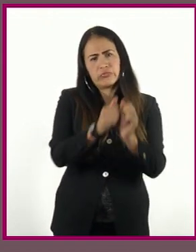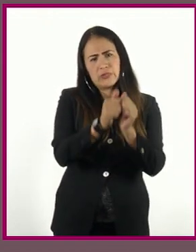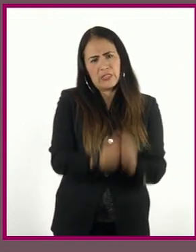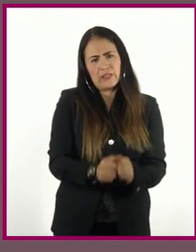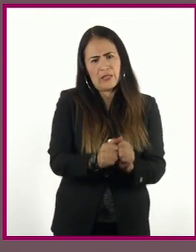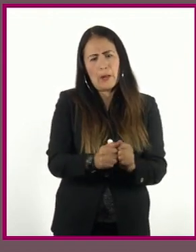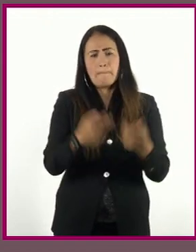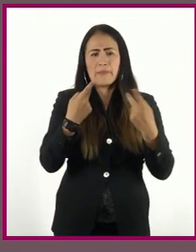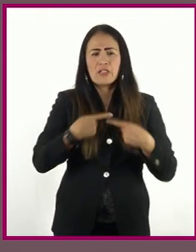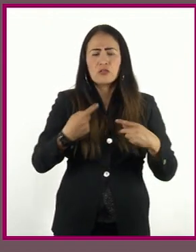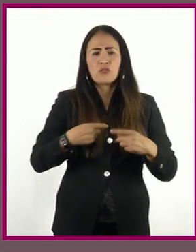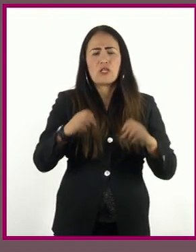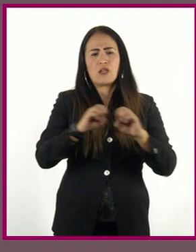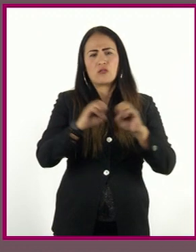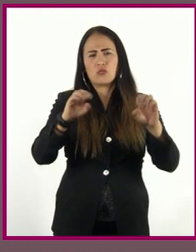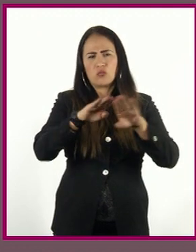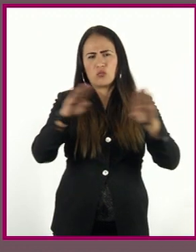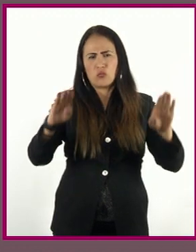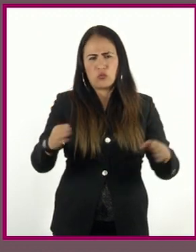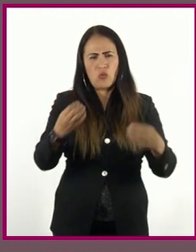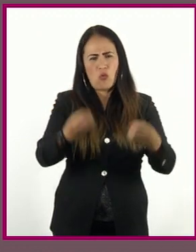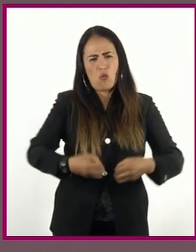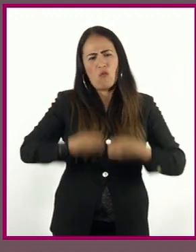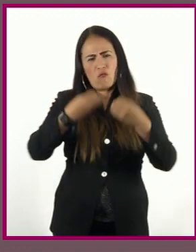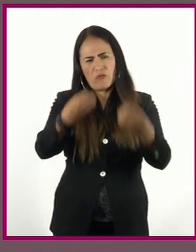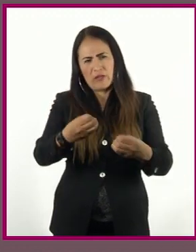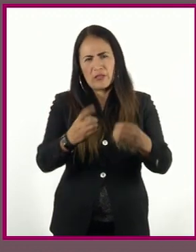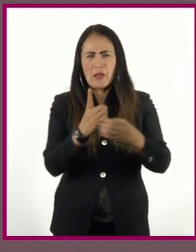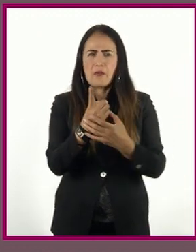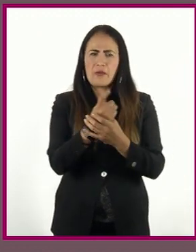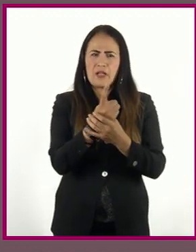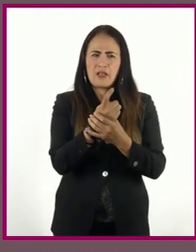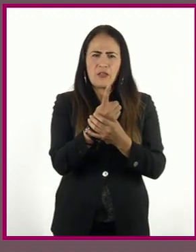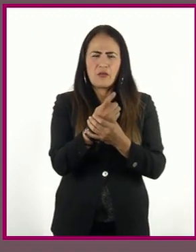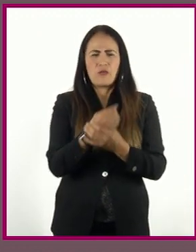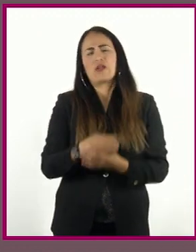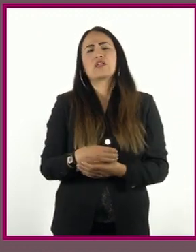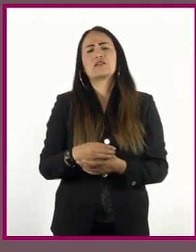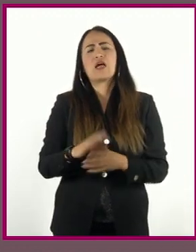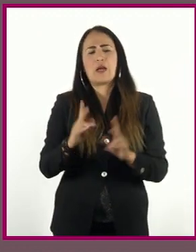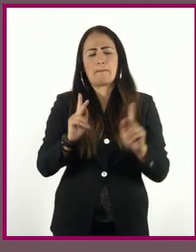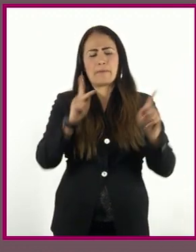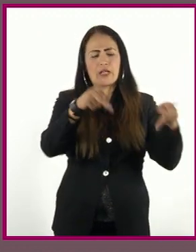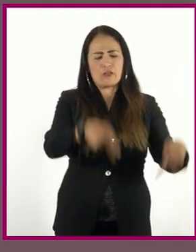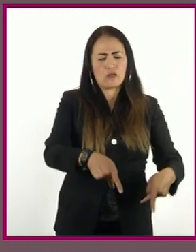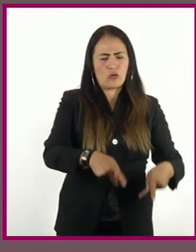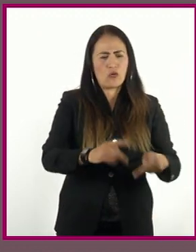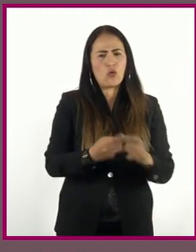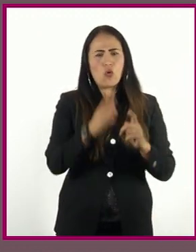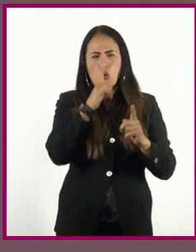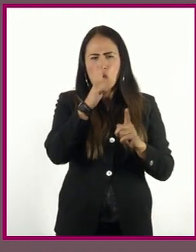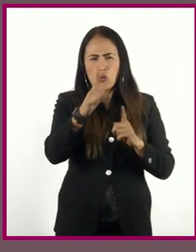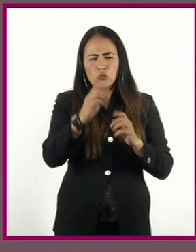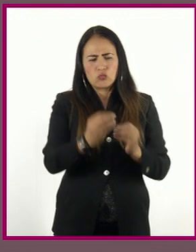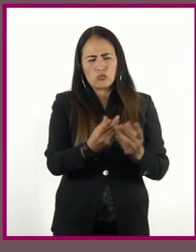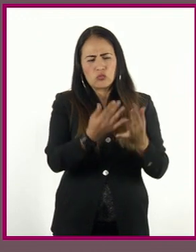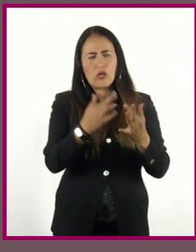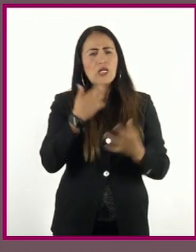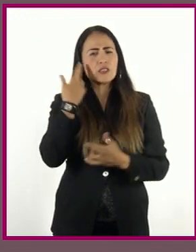tumbas de sus familiares y encienden cirios y veladoras para alumbrar el panteón mientras se reza y se